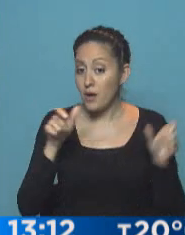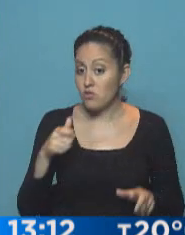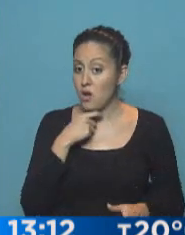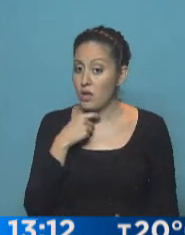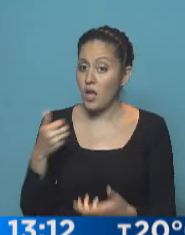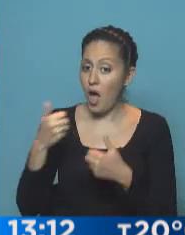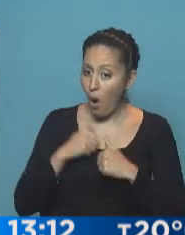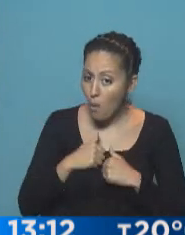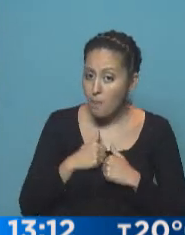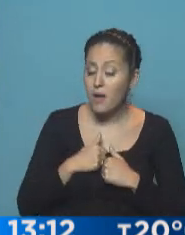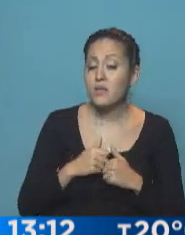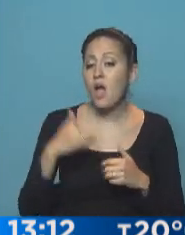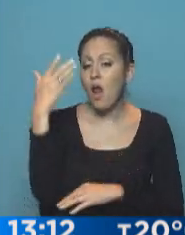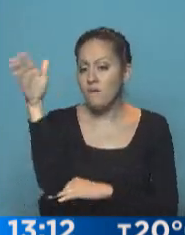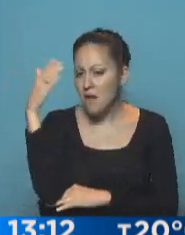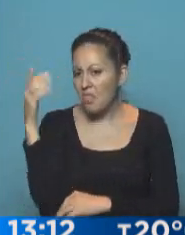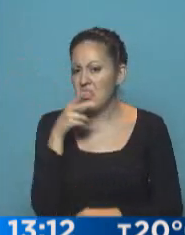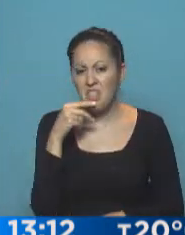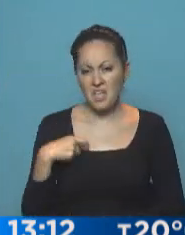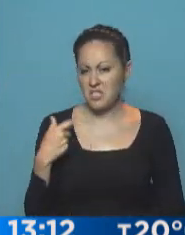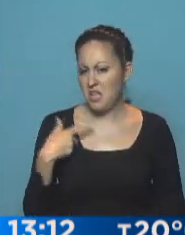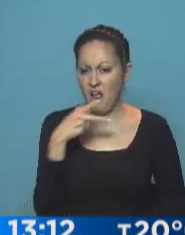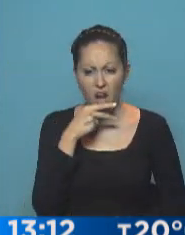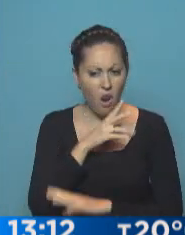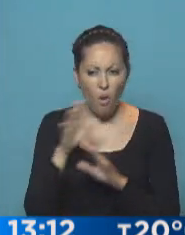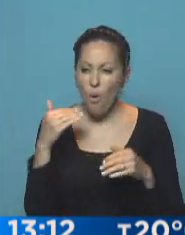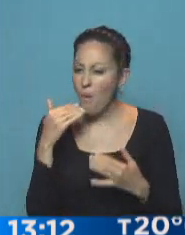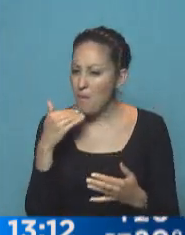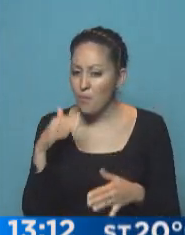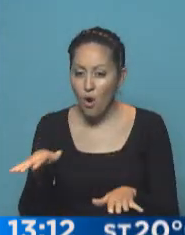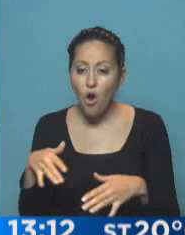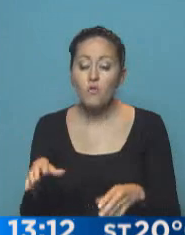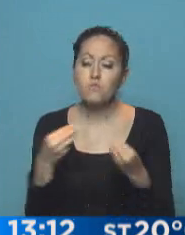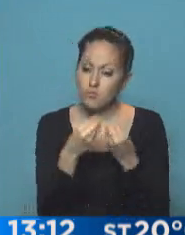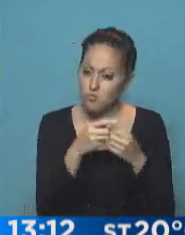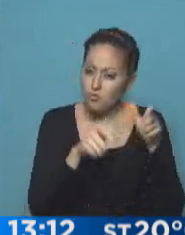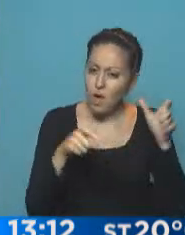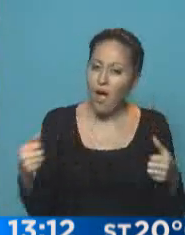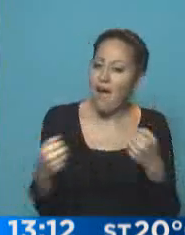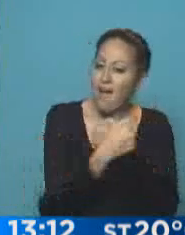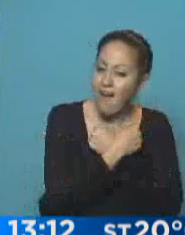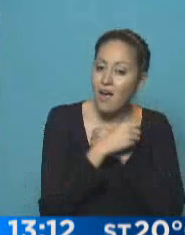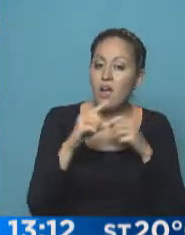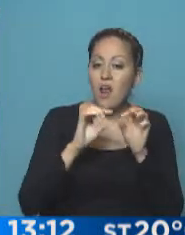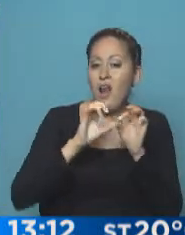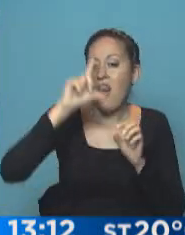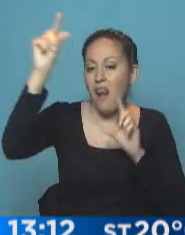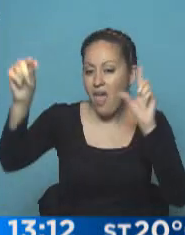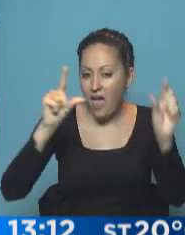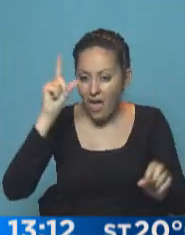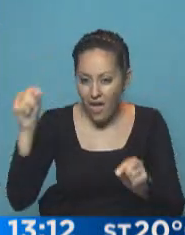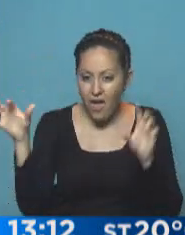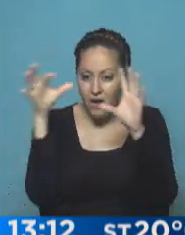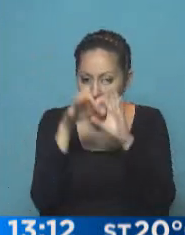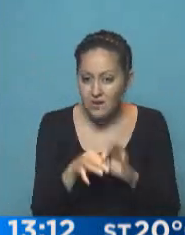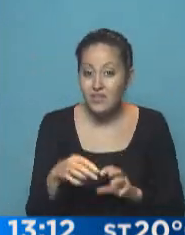sin banderas ni políticas ni sindicales nos acompañe. Y hay mucha gente hermanada con nosotros a miles de kilómetros. Entonces, los que